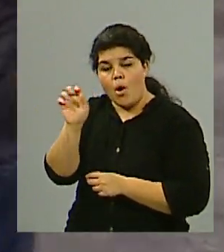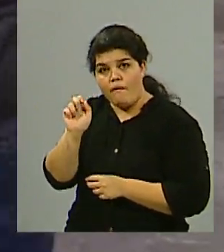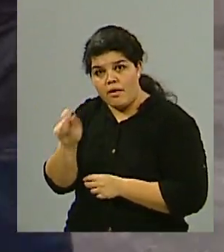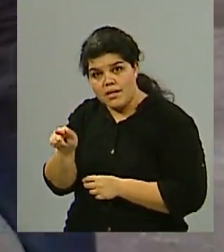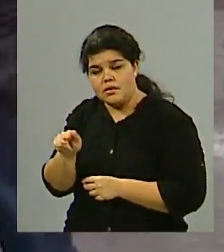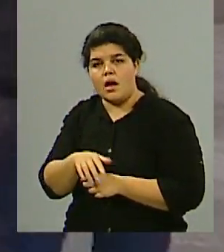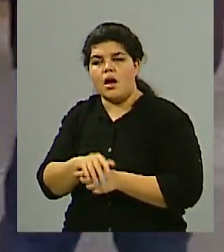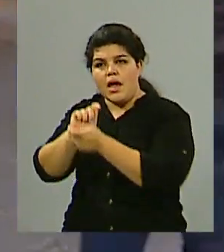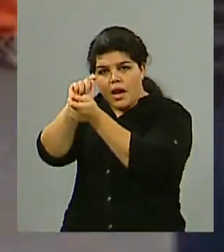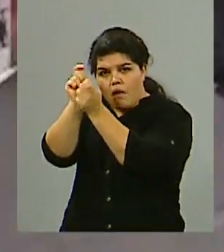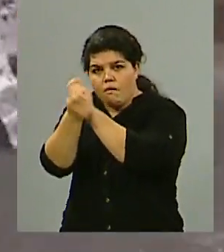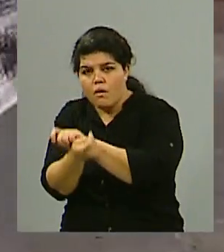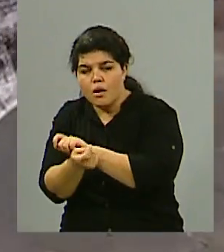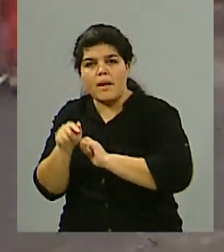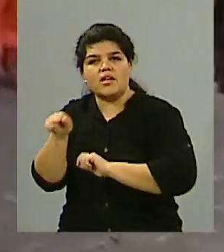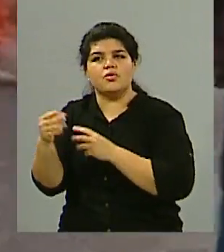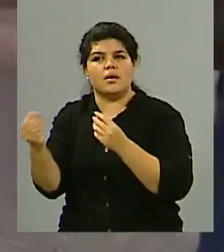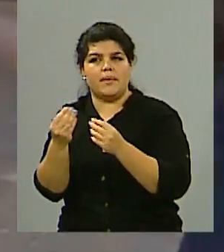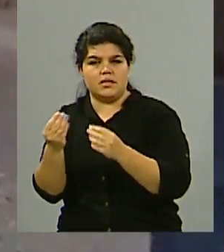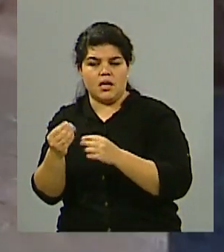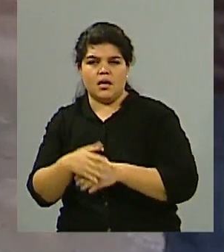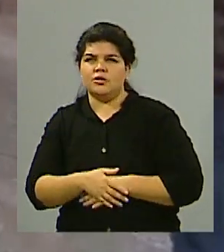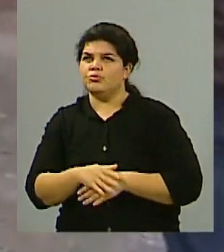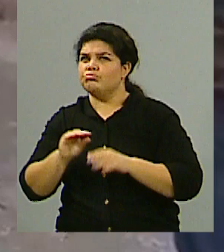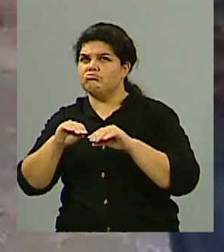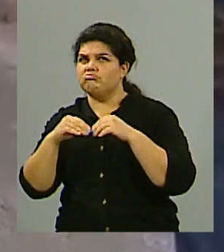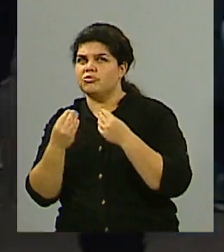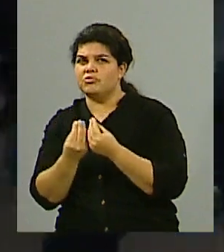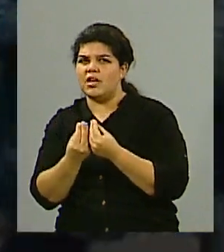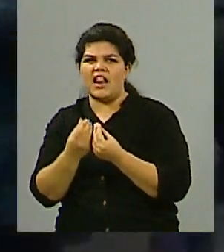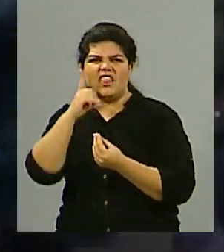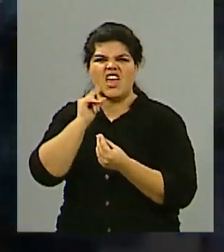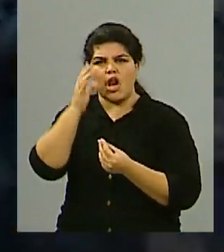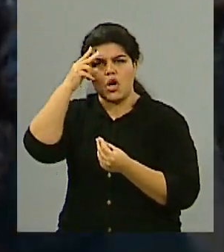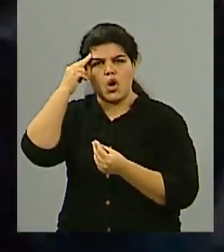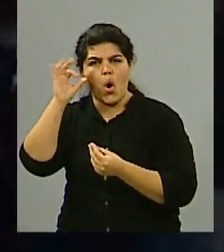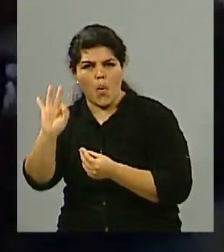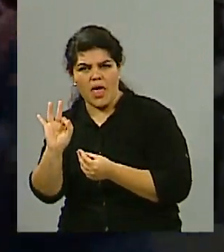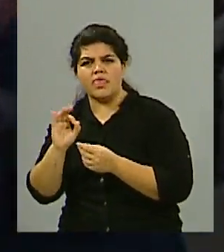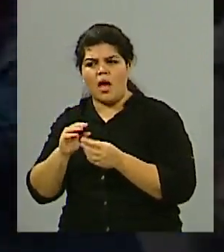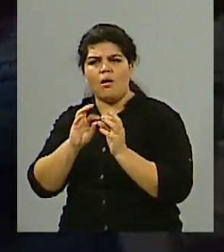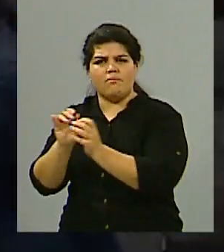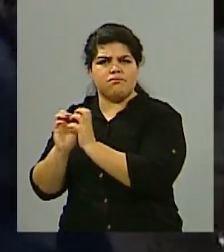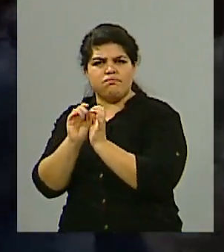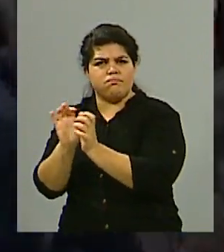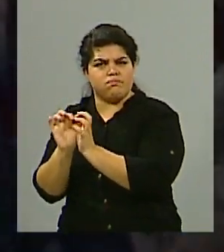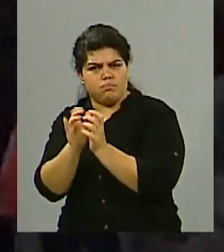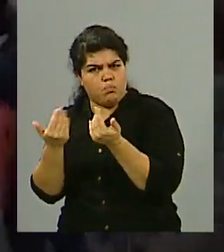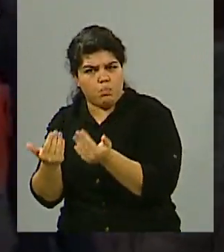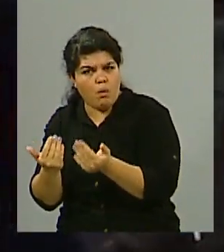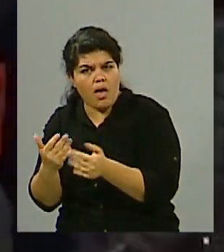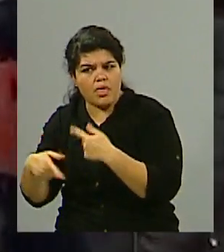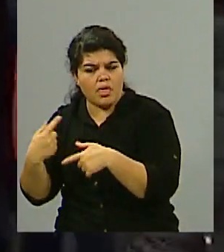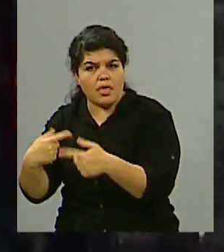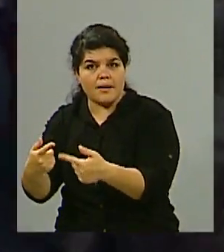situaciones en particular, digo, el constitucionalismo creo que tiene alrededor de unos 90 días más o menos de discusión, incluso un poco más, y estamos hablando que